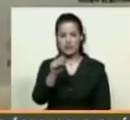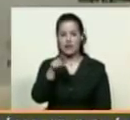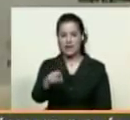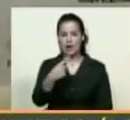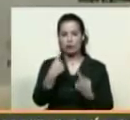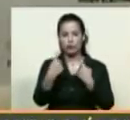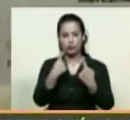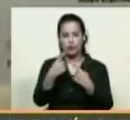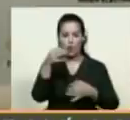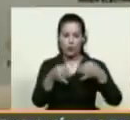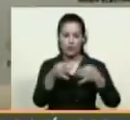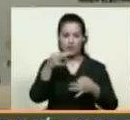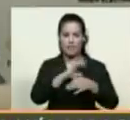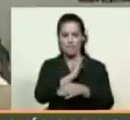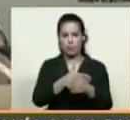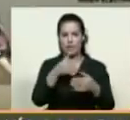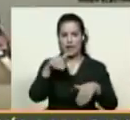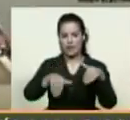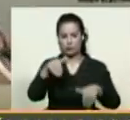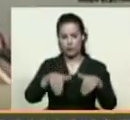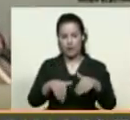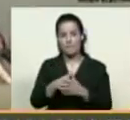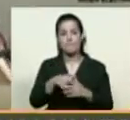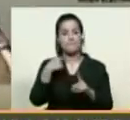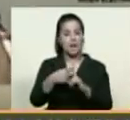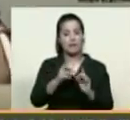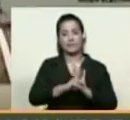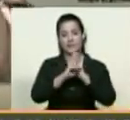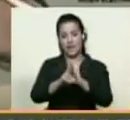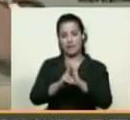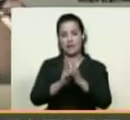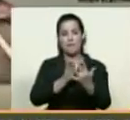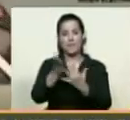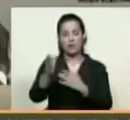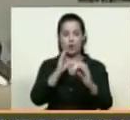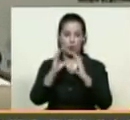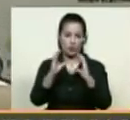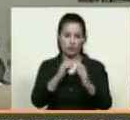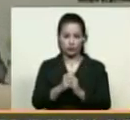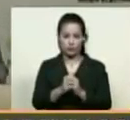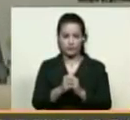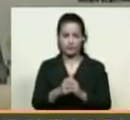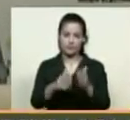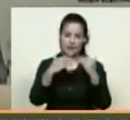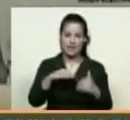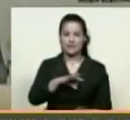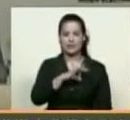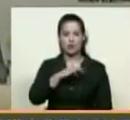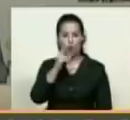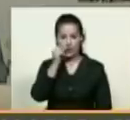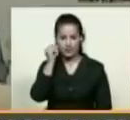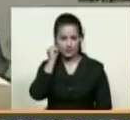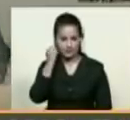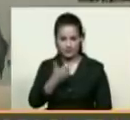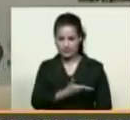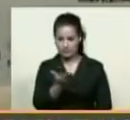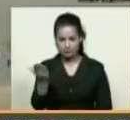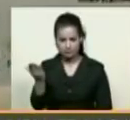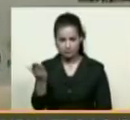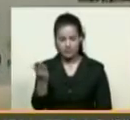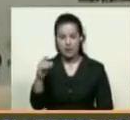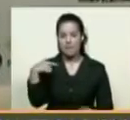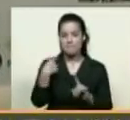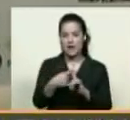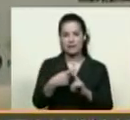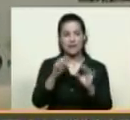consultora jurídica del Poder Electoral, representantes de los medios de comunicación, señoras y señoras, y una